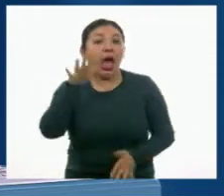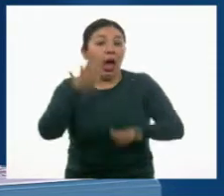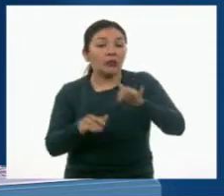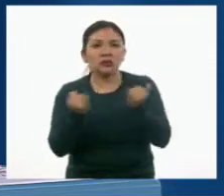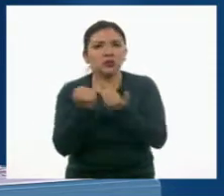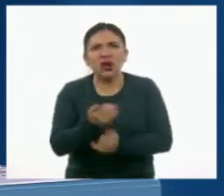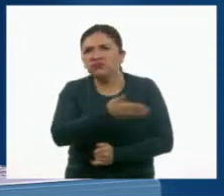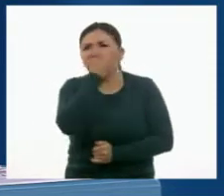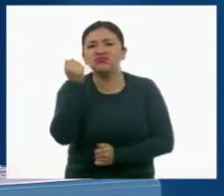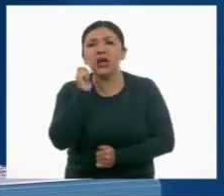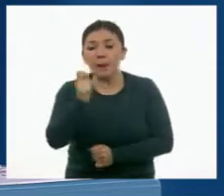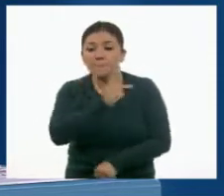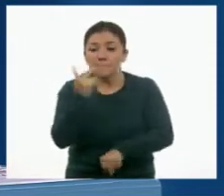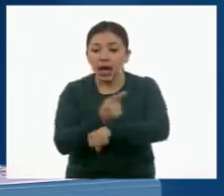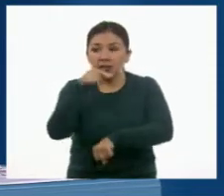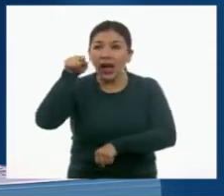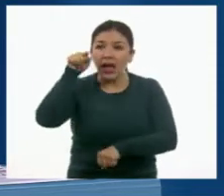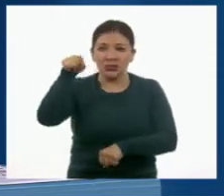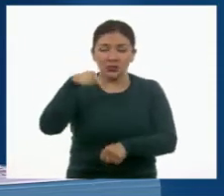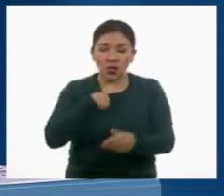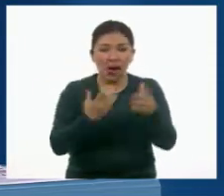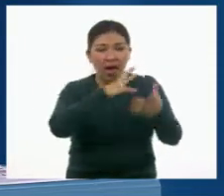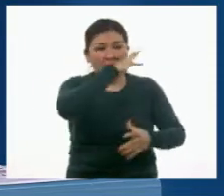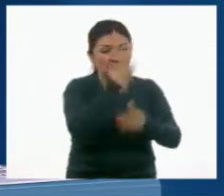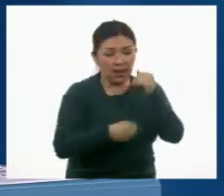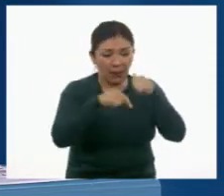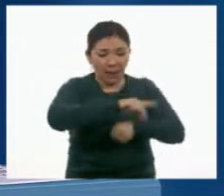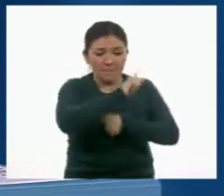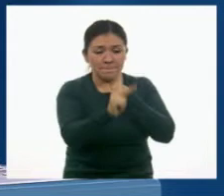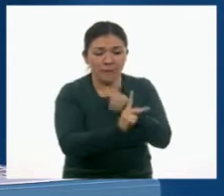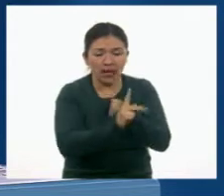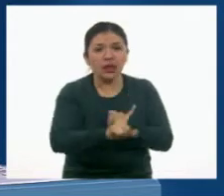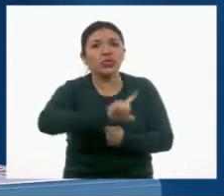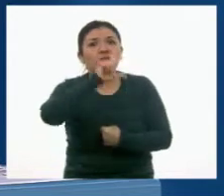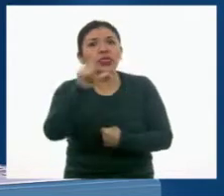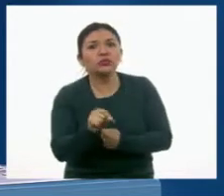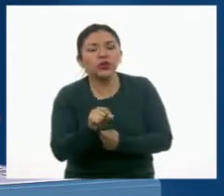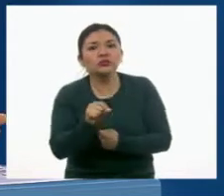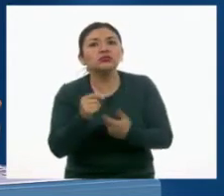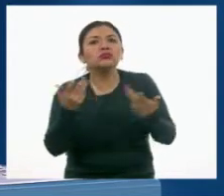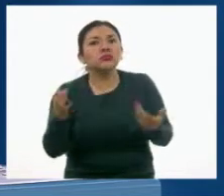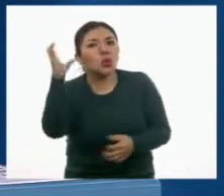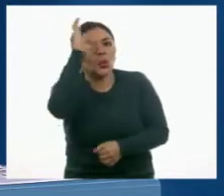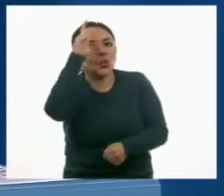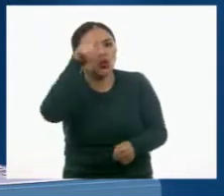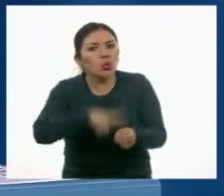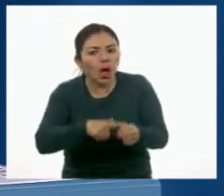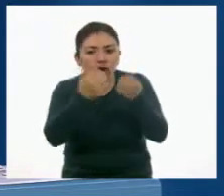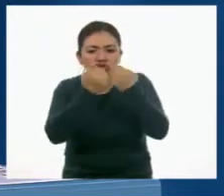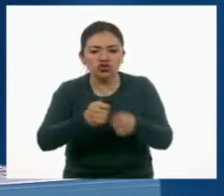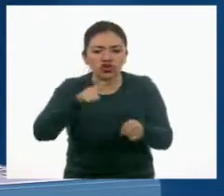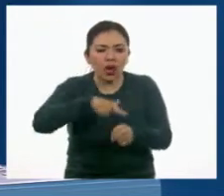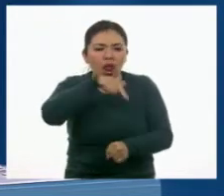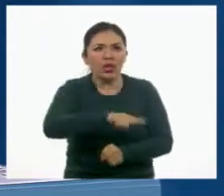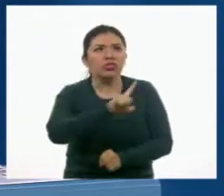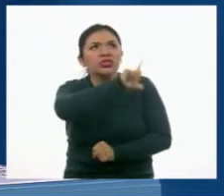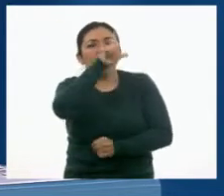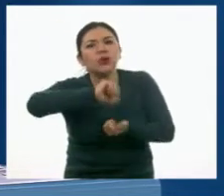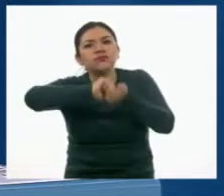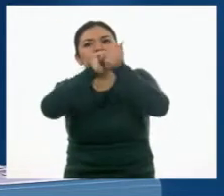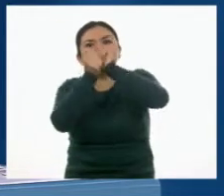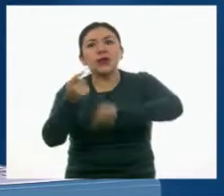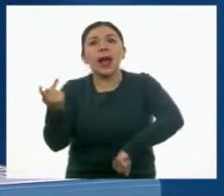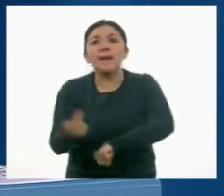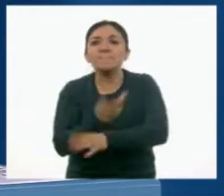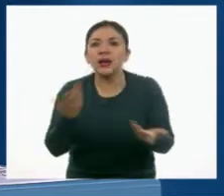qué va a pasar en el país de donde ellos están saliendo, qué efectos culturales, sociales también van a existir. Cuando un